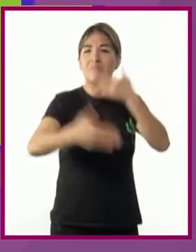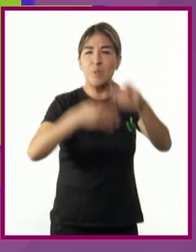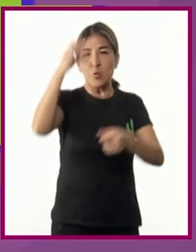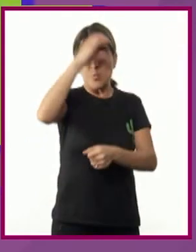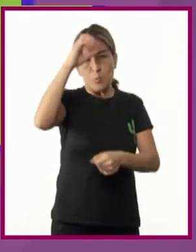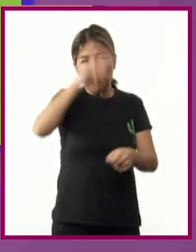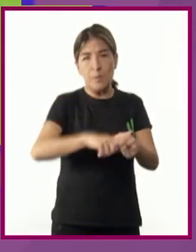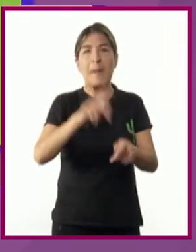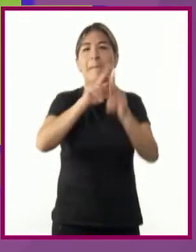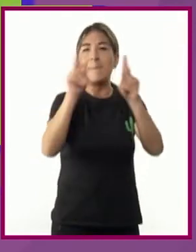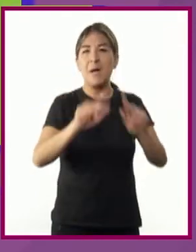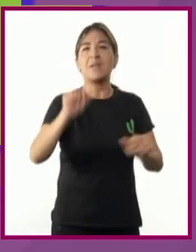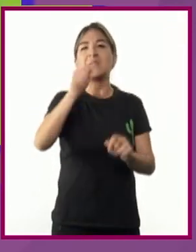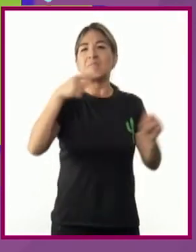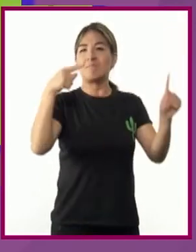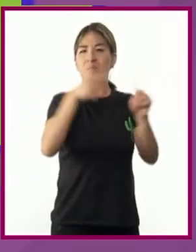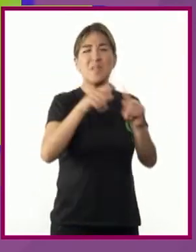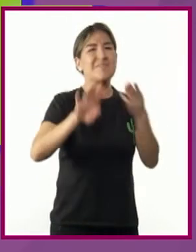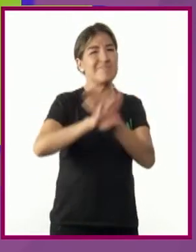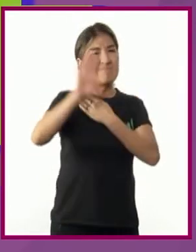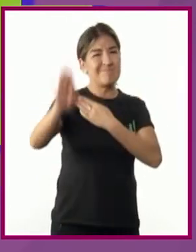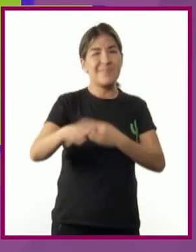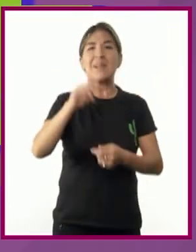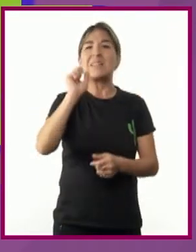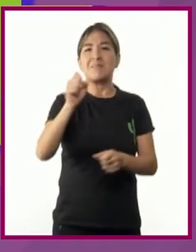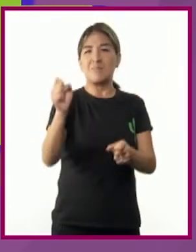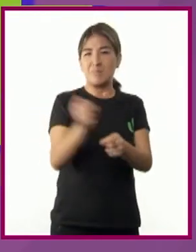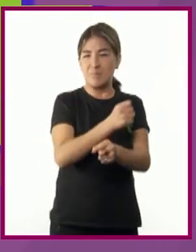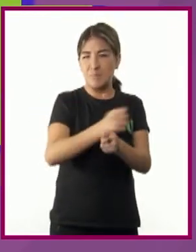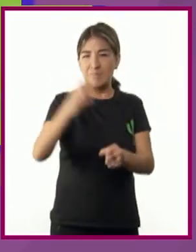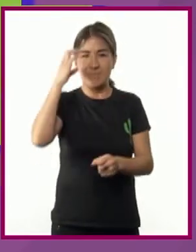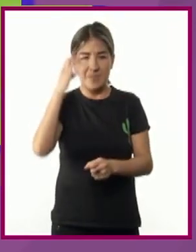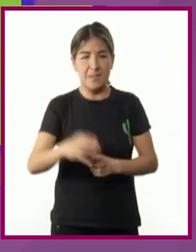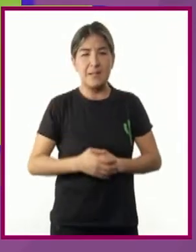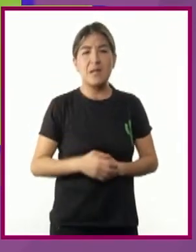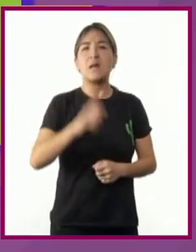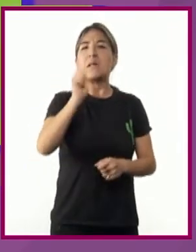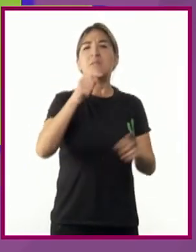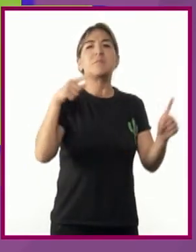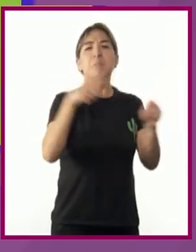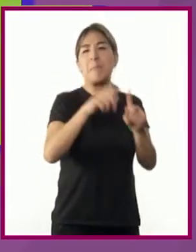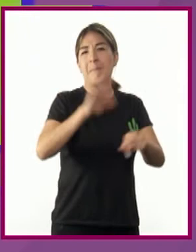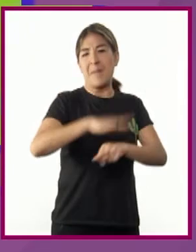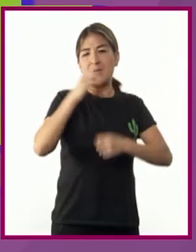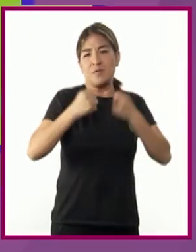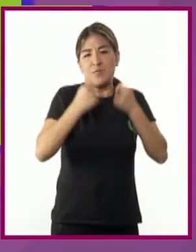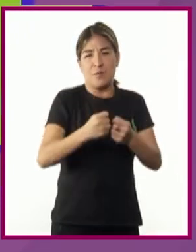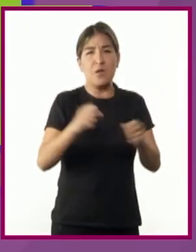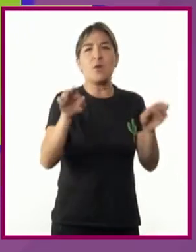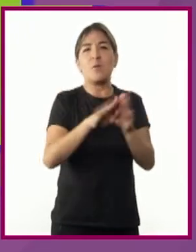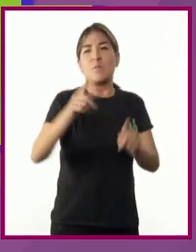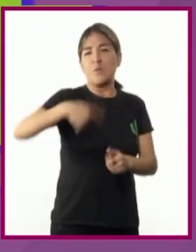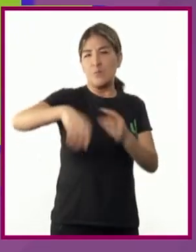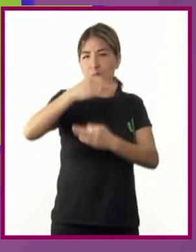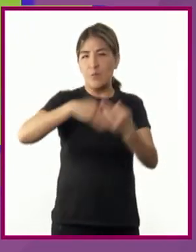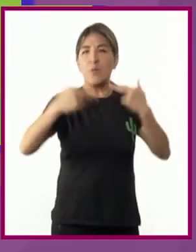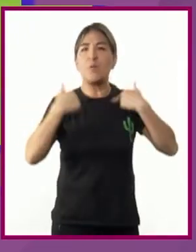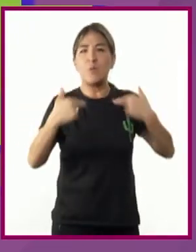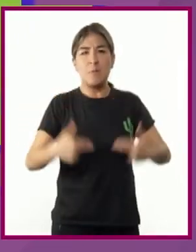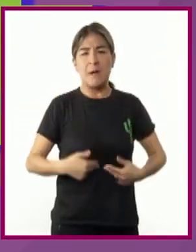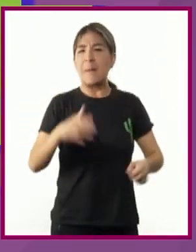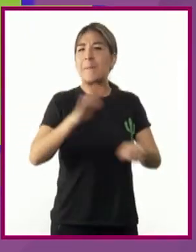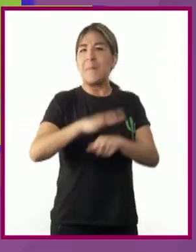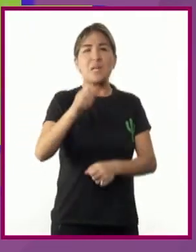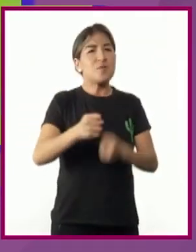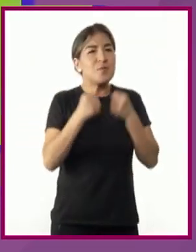a través del principio de la no violencia. Para Gandhi, la no violencia es la mayor fuerza a disposición de la humanidad. Es más